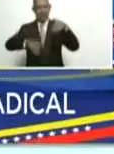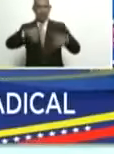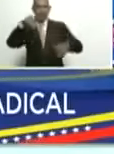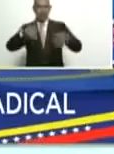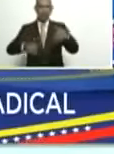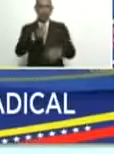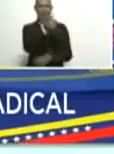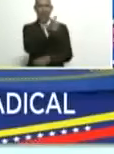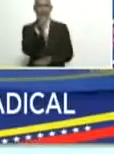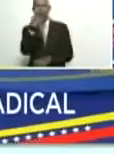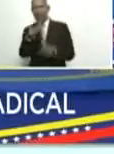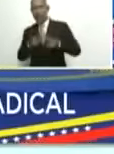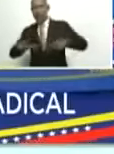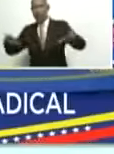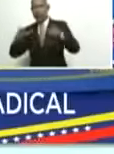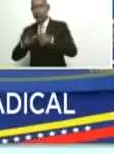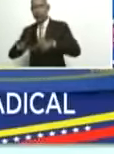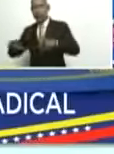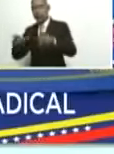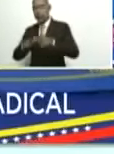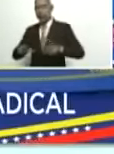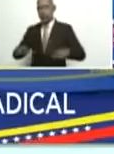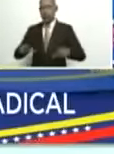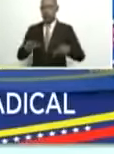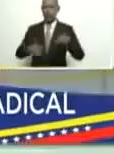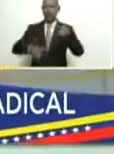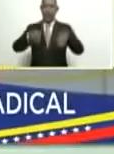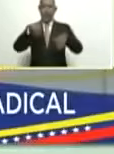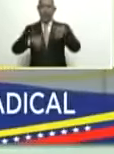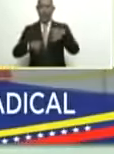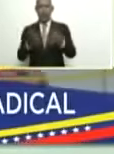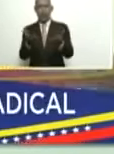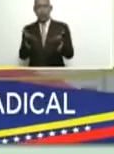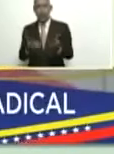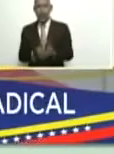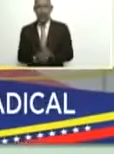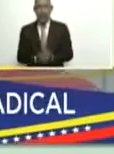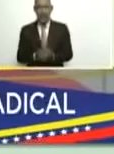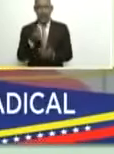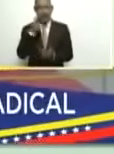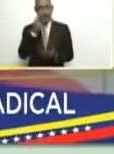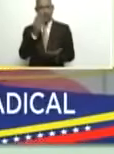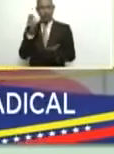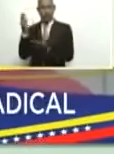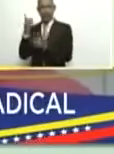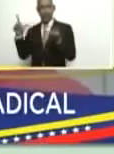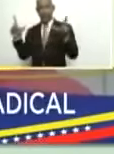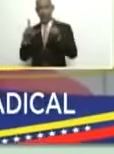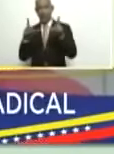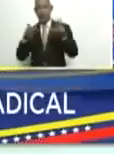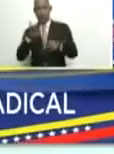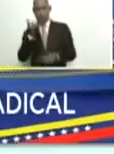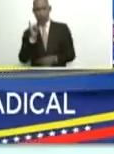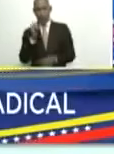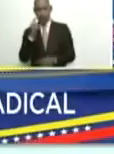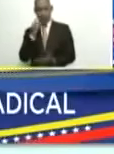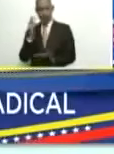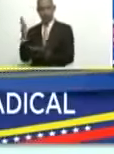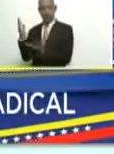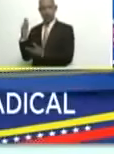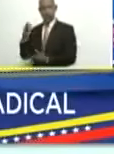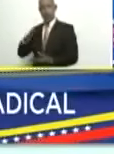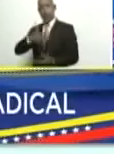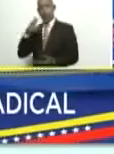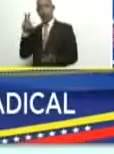cada una de esas renovaciones de voceros y voceras. Muy importante, en la pantalla que tú tienes se puede